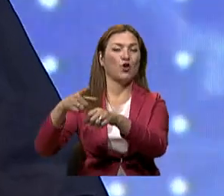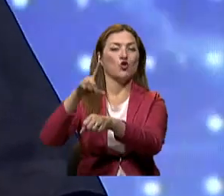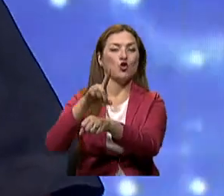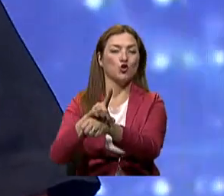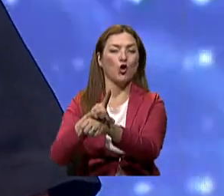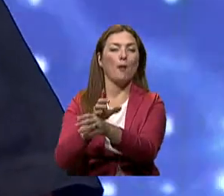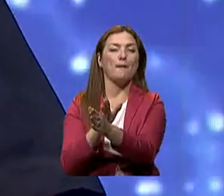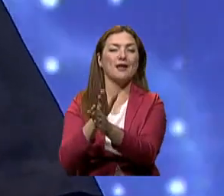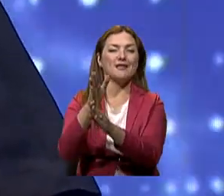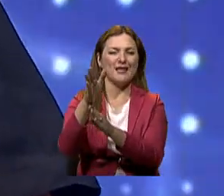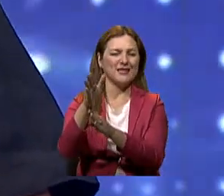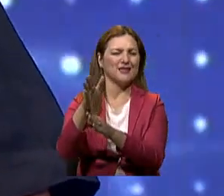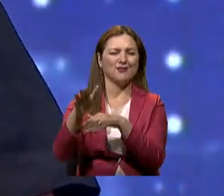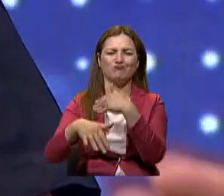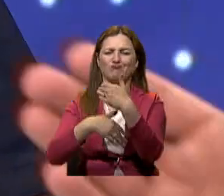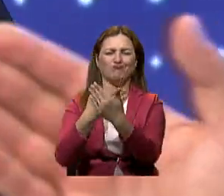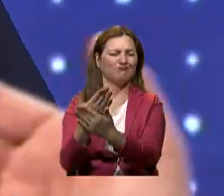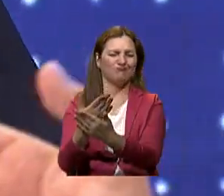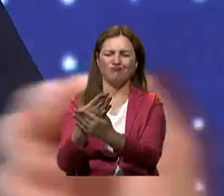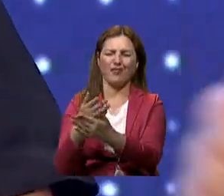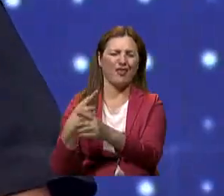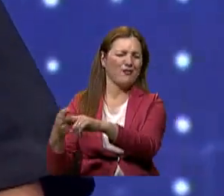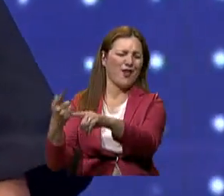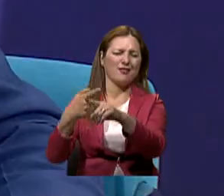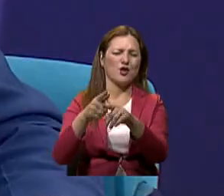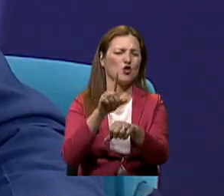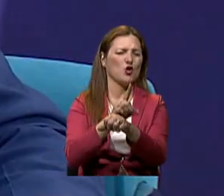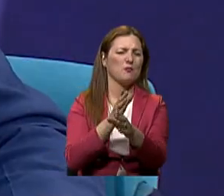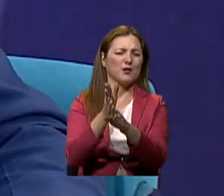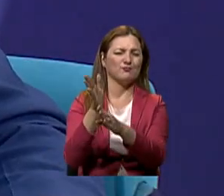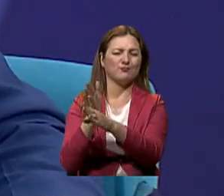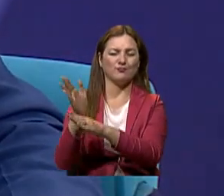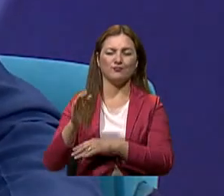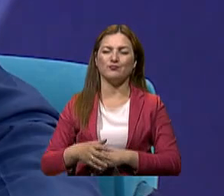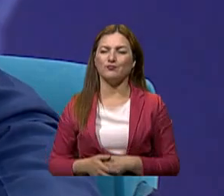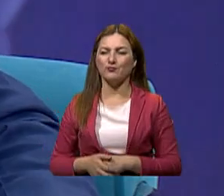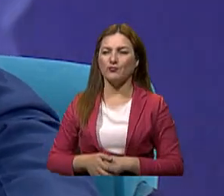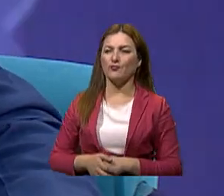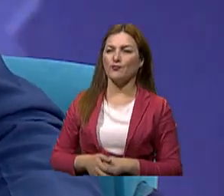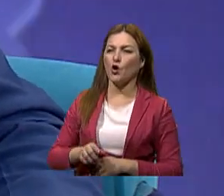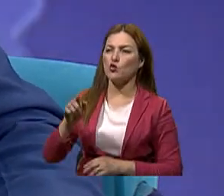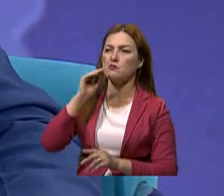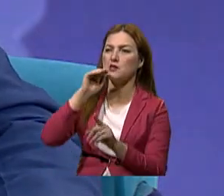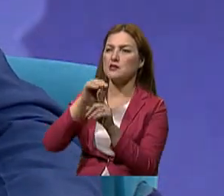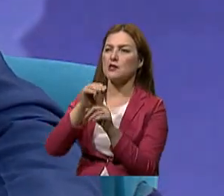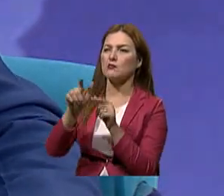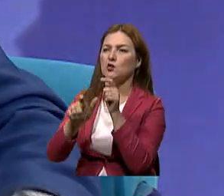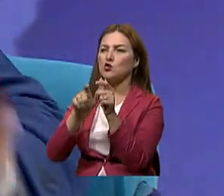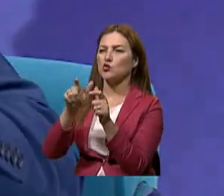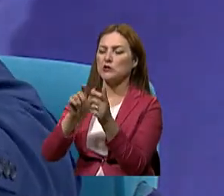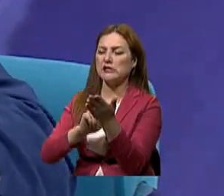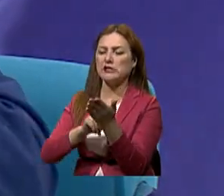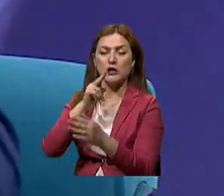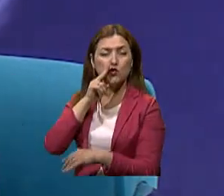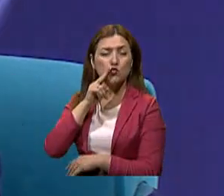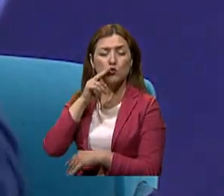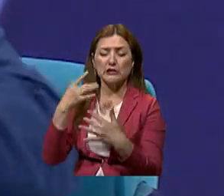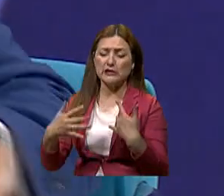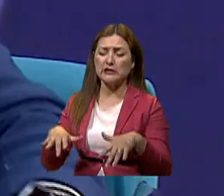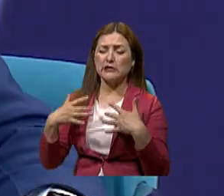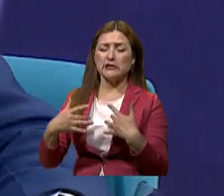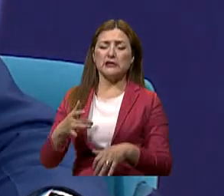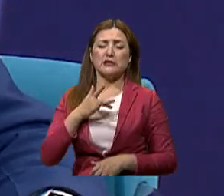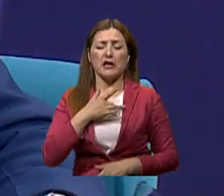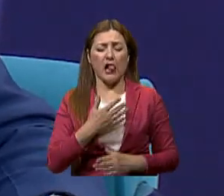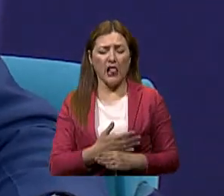con un endocrinólogo, con el diabetólogo, lo que nos hace eso. Doña María Elena, ¿qué mensaje le da usted a las personas con diabetes que en este momento están